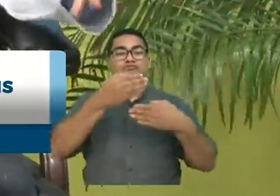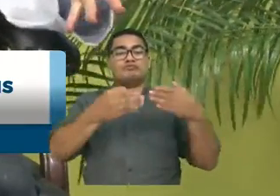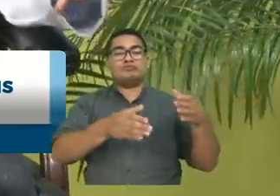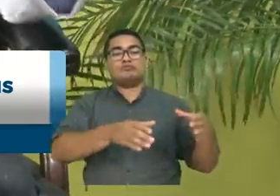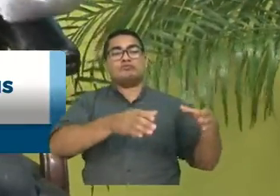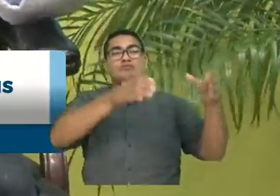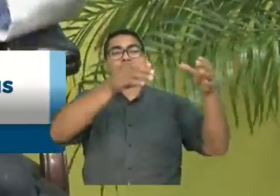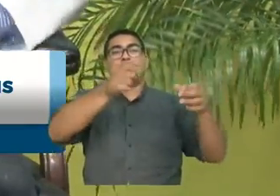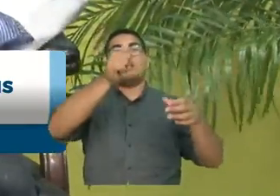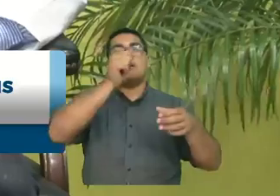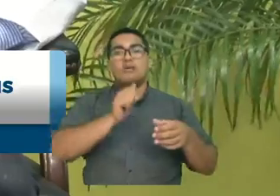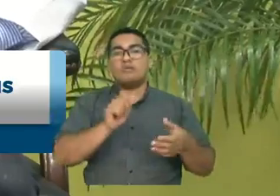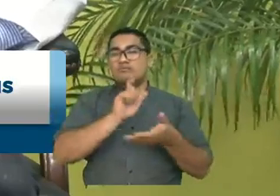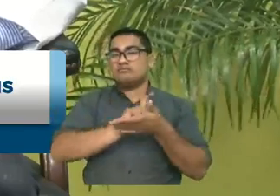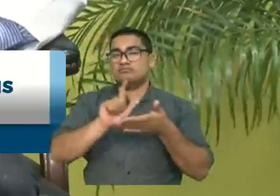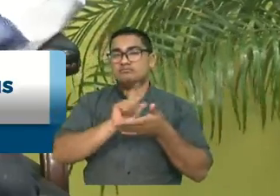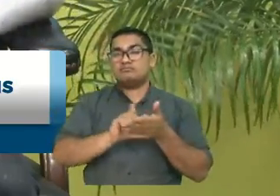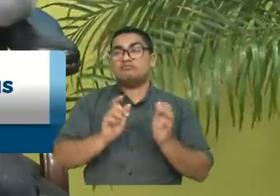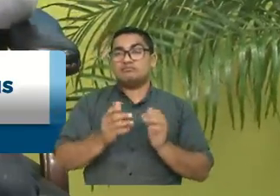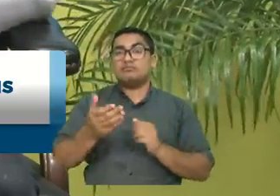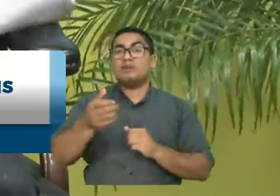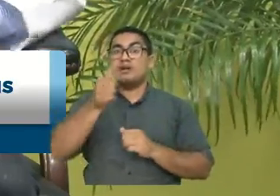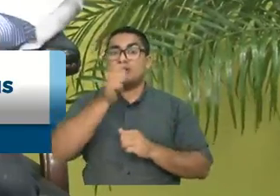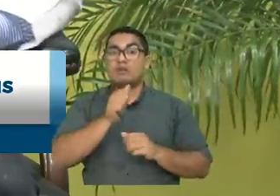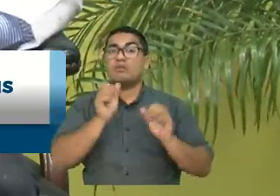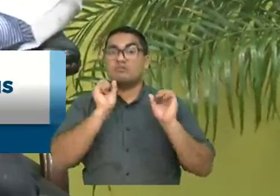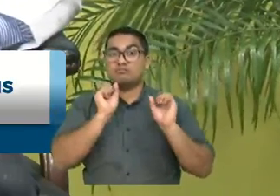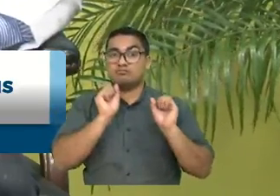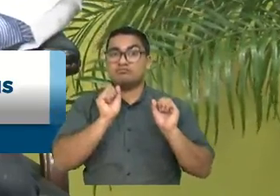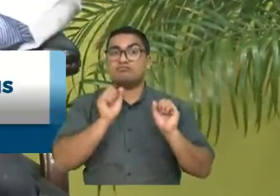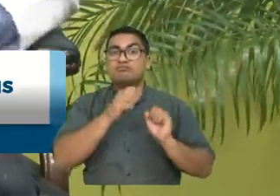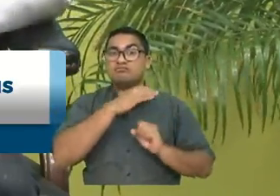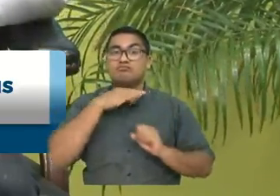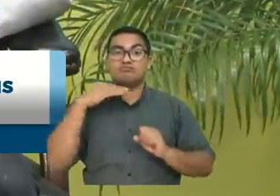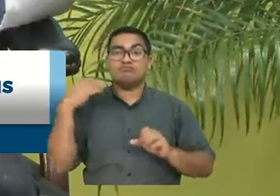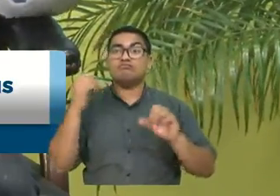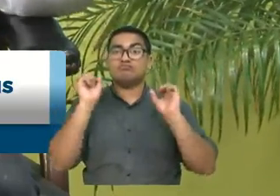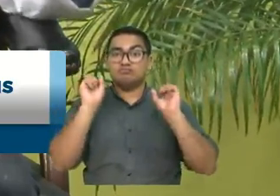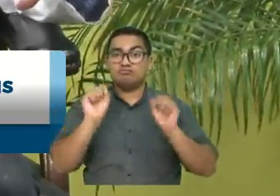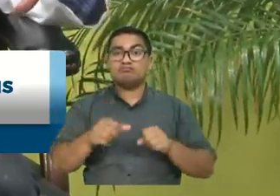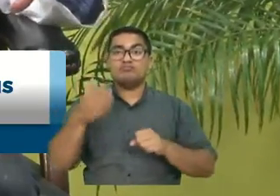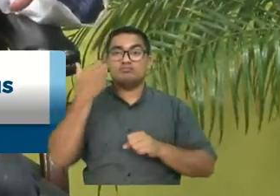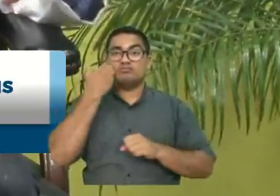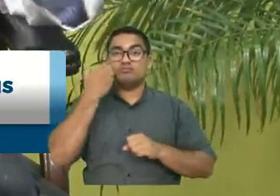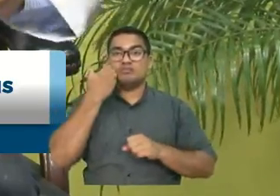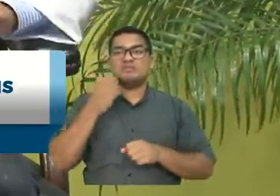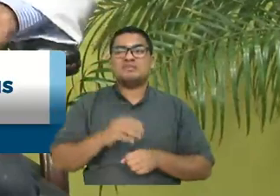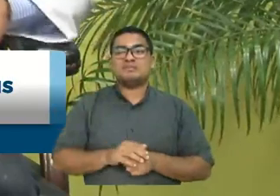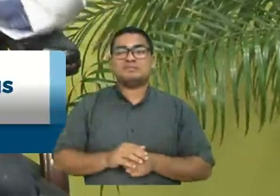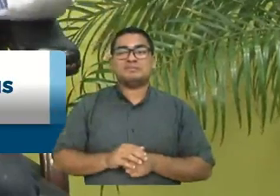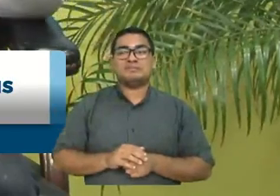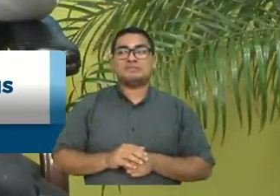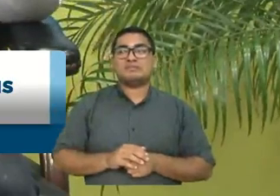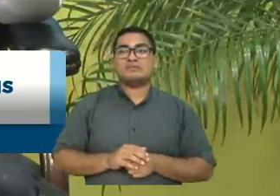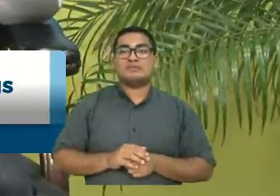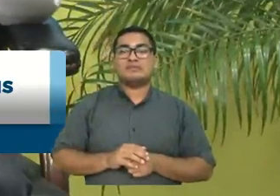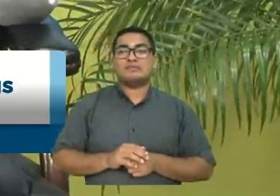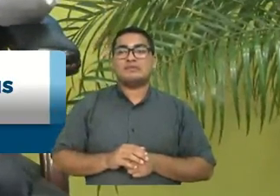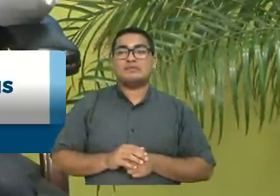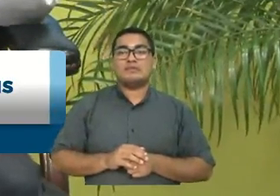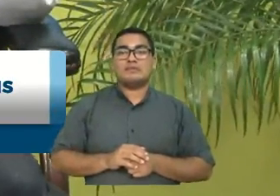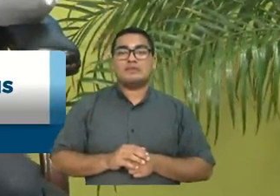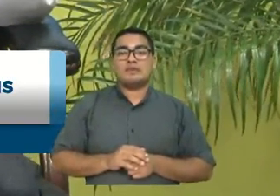que puede transmitir muchas enfermedades, ¿ah? Y puede ser esta. Entonces ahora ya no, ese es un riesgo menor. Y ahora, digamos,